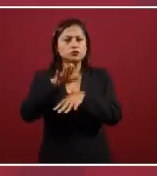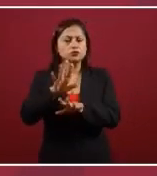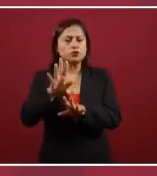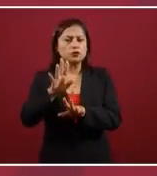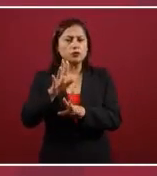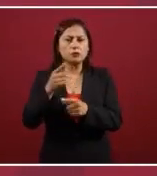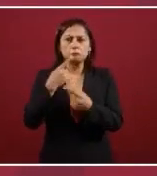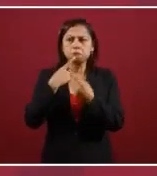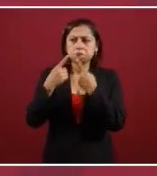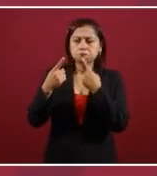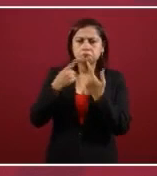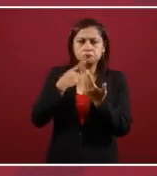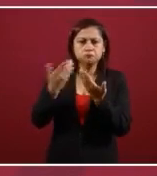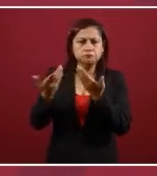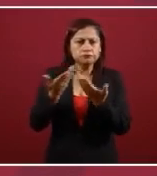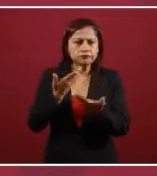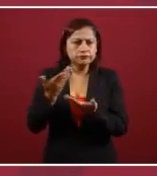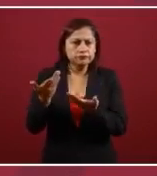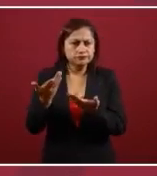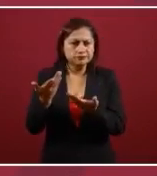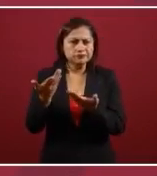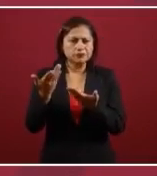Universidades que hacían